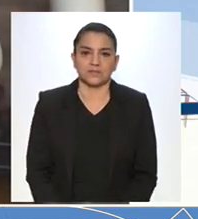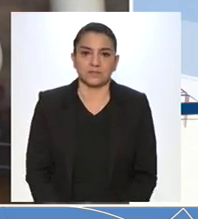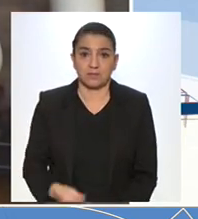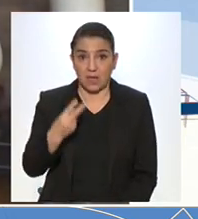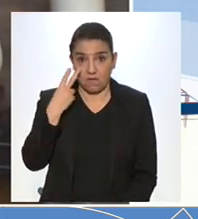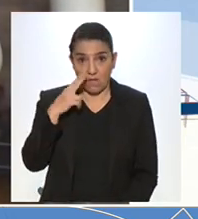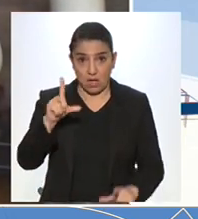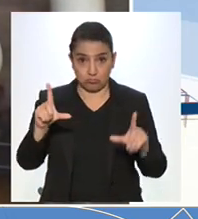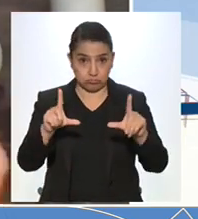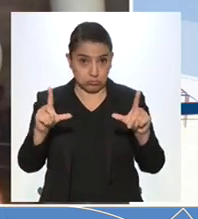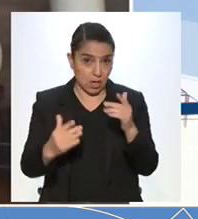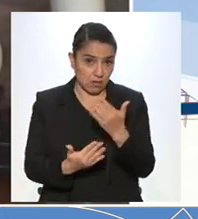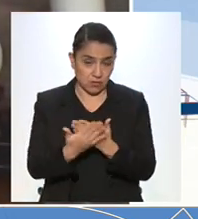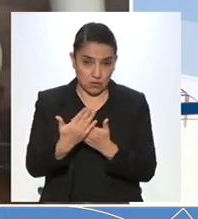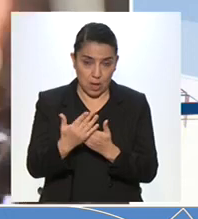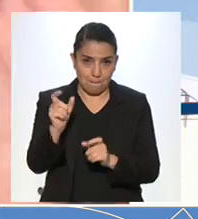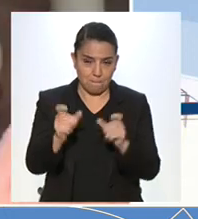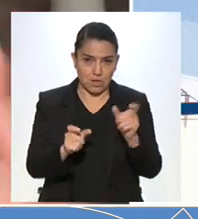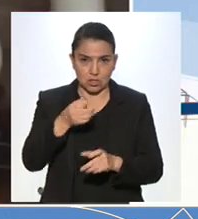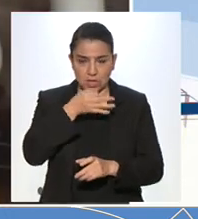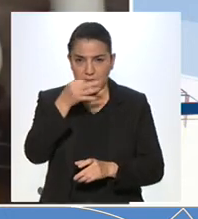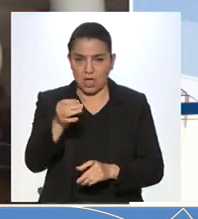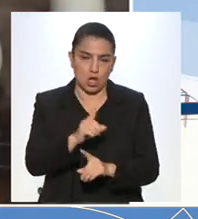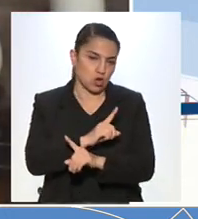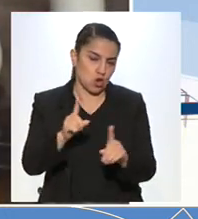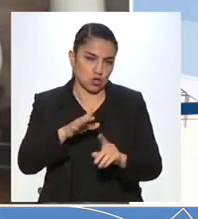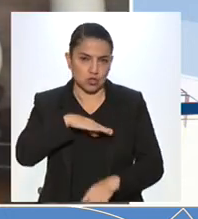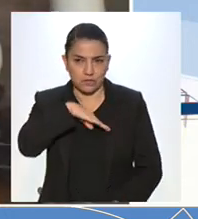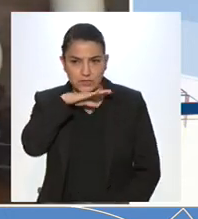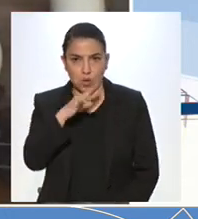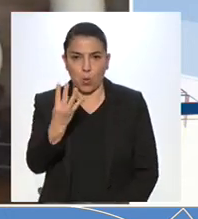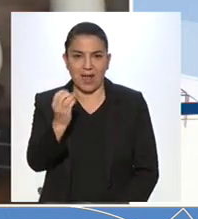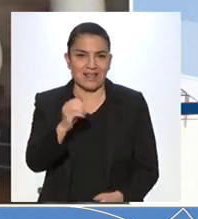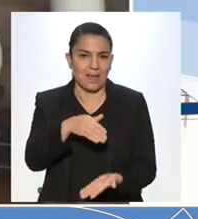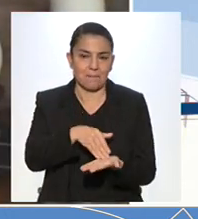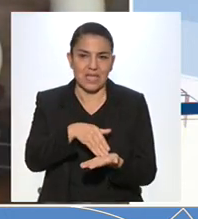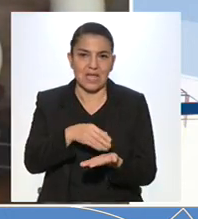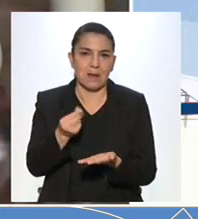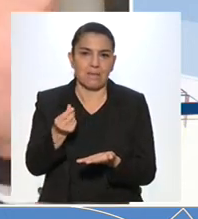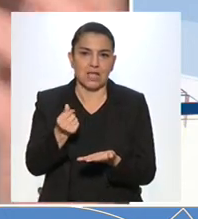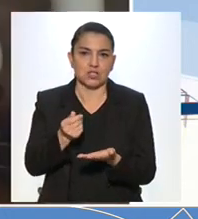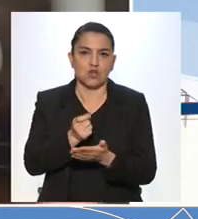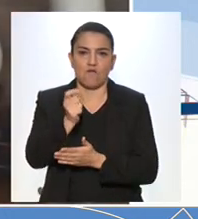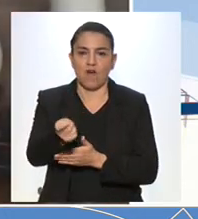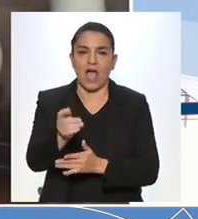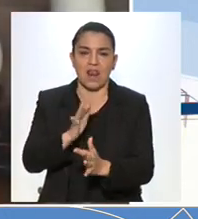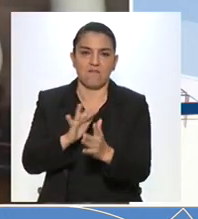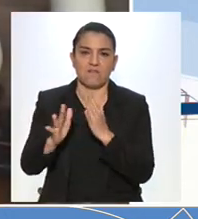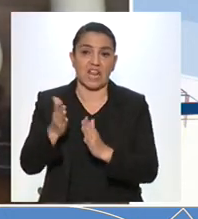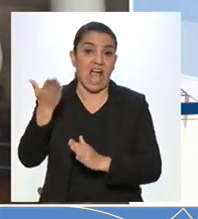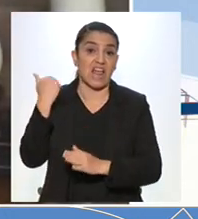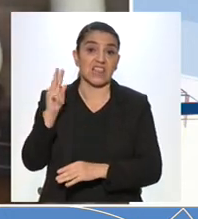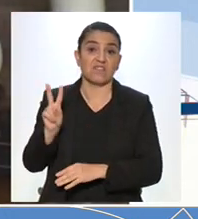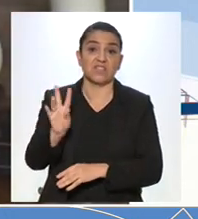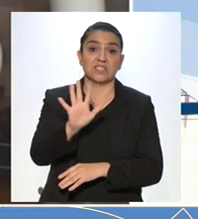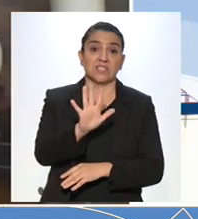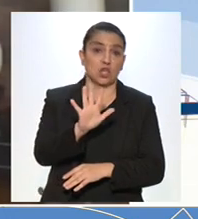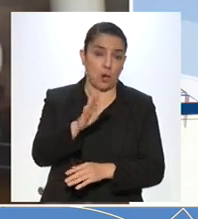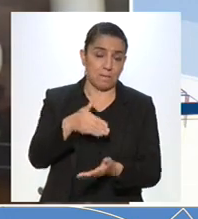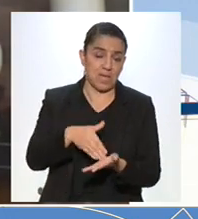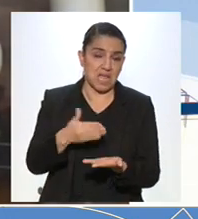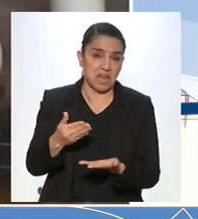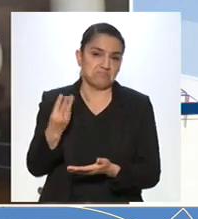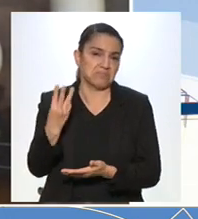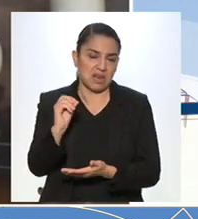matinales, la gente comienza a decir que hoy día no le alcanza, que hay que ir con 40 mil pesos a la feria y no con los 25 mil que iba antes, 30 mil,